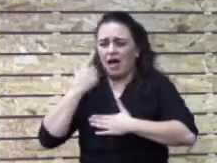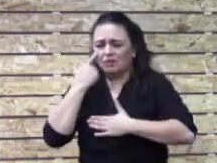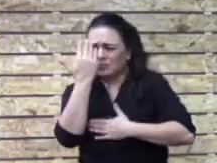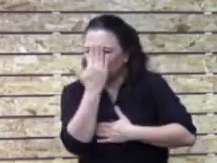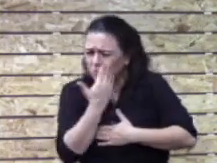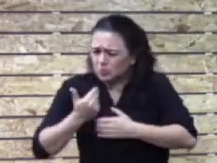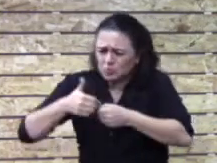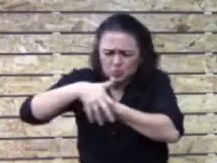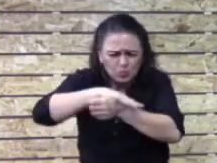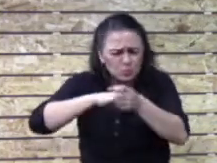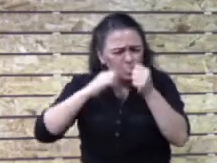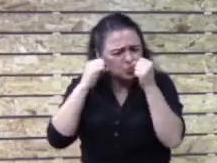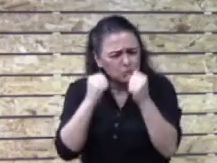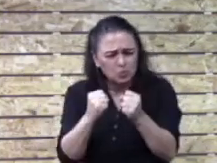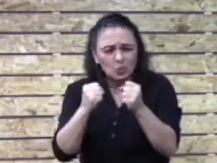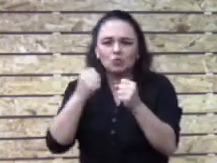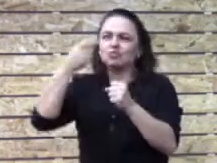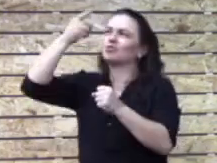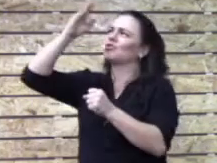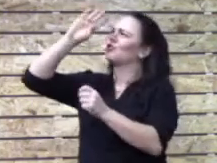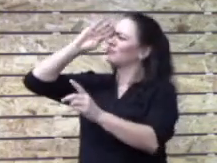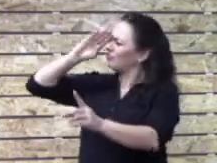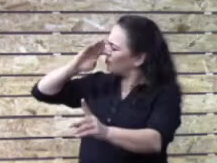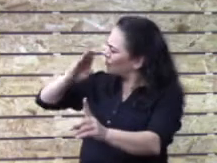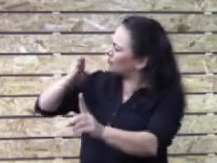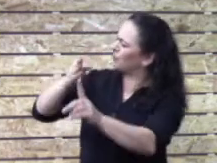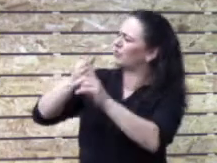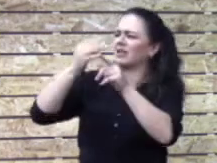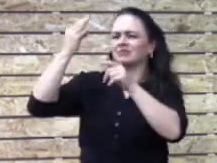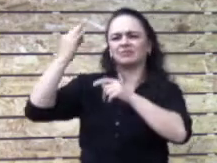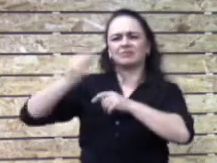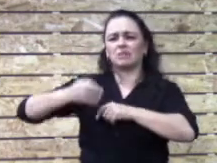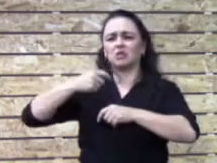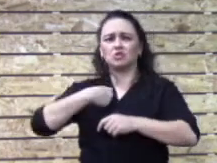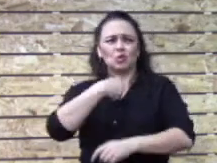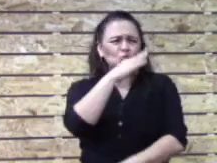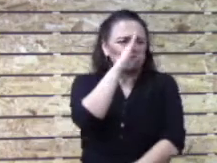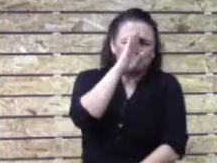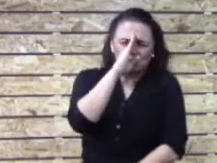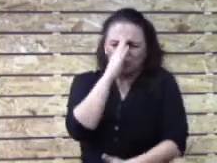siempre fiel. ¿Por qué pues las dudas? Yo